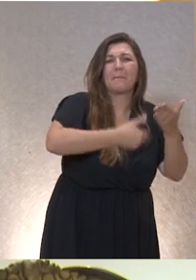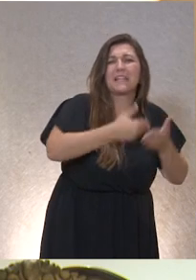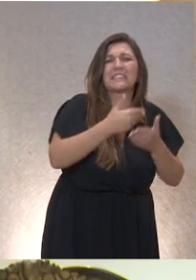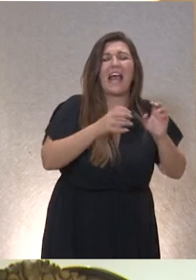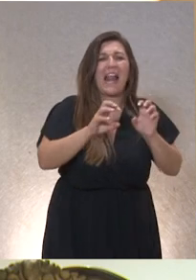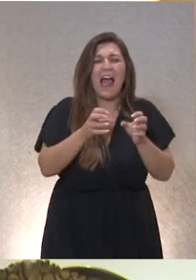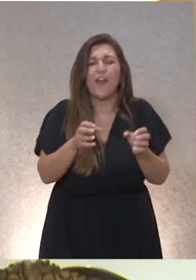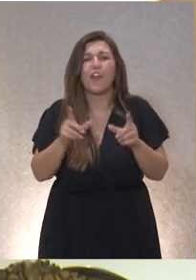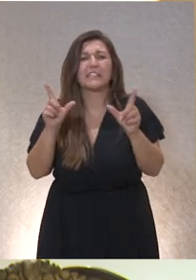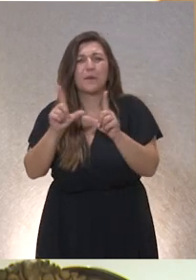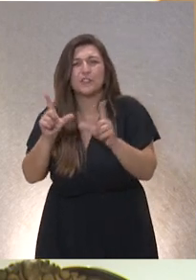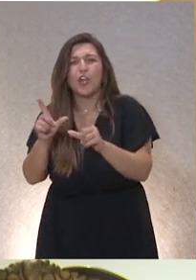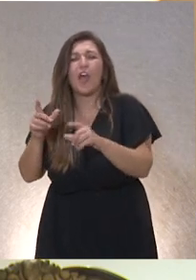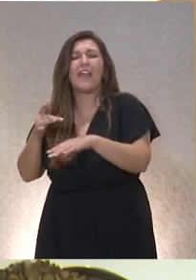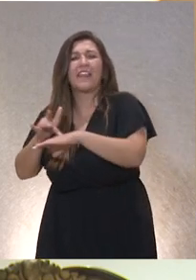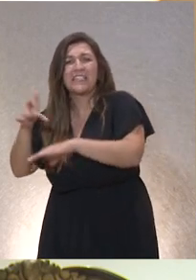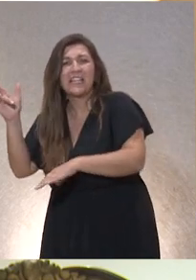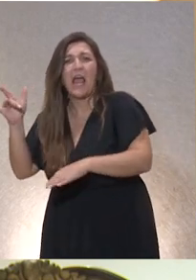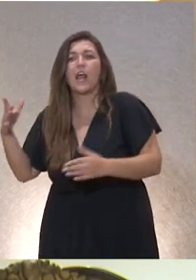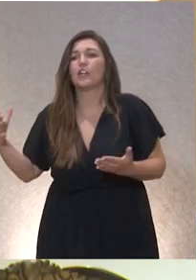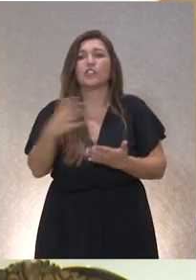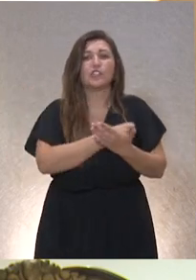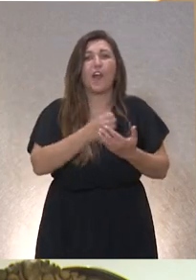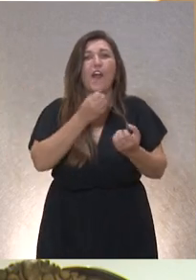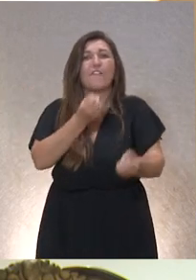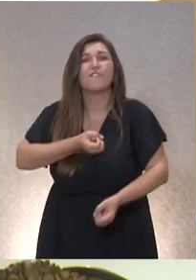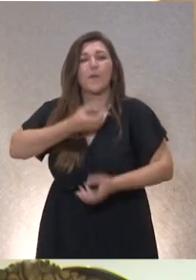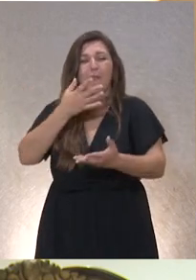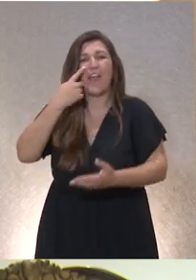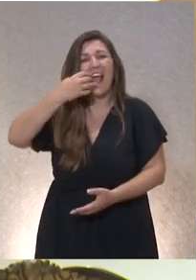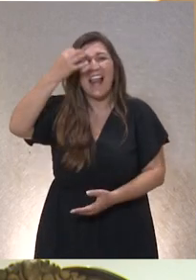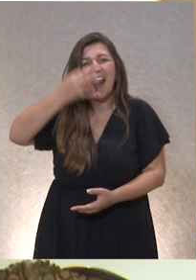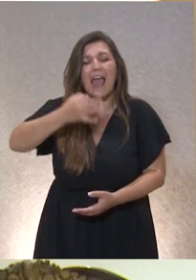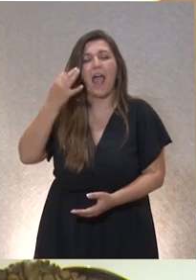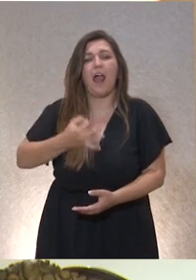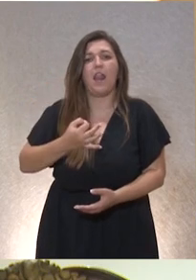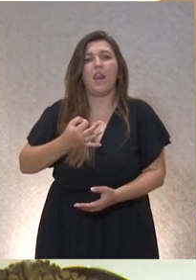digital que difunden informaciones verdaderas y relevantes y están